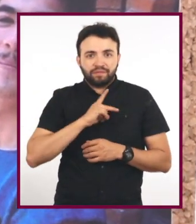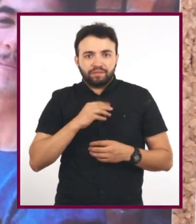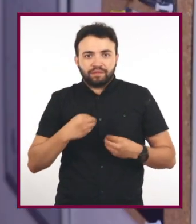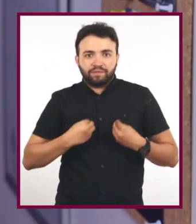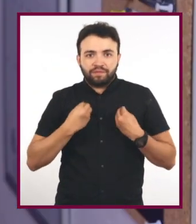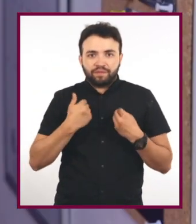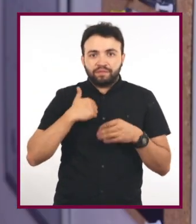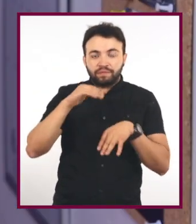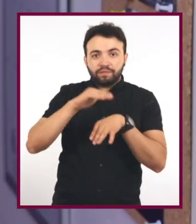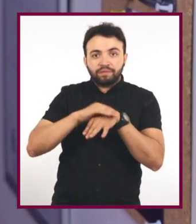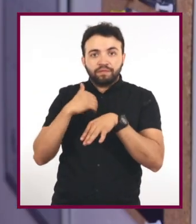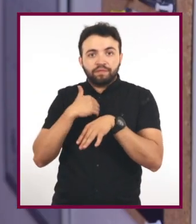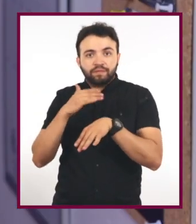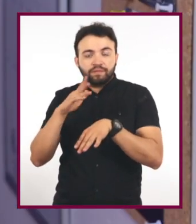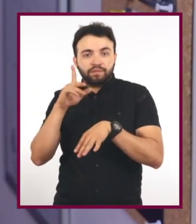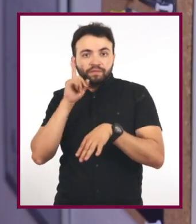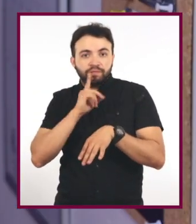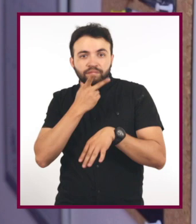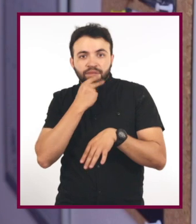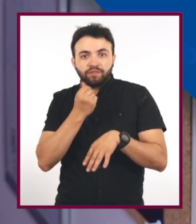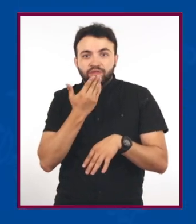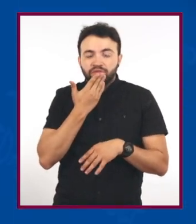imagino mi vida sin mis amigas y amigos.